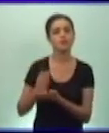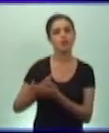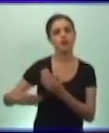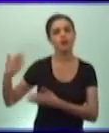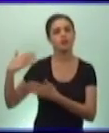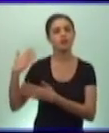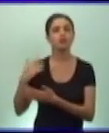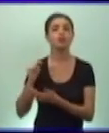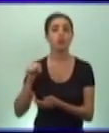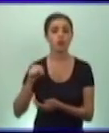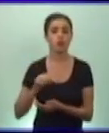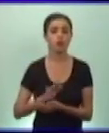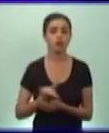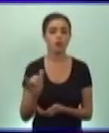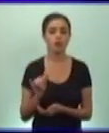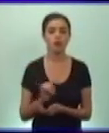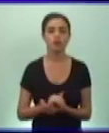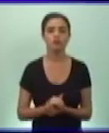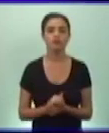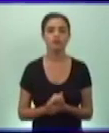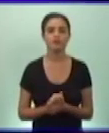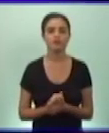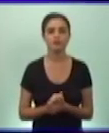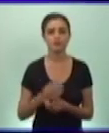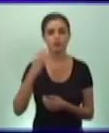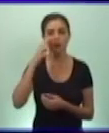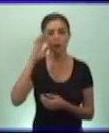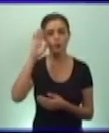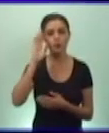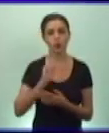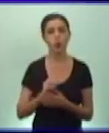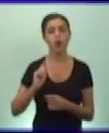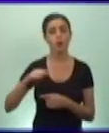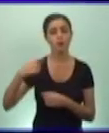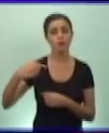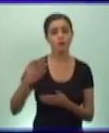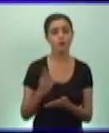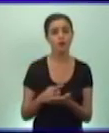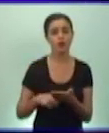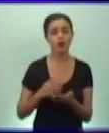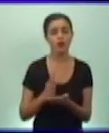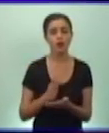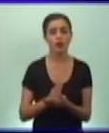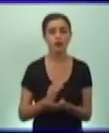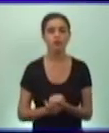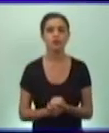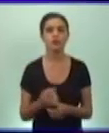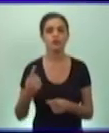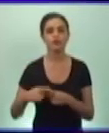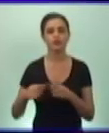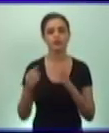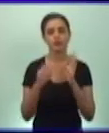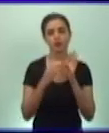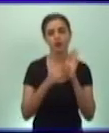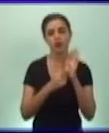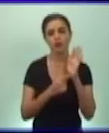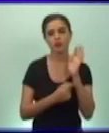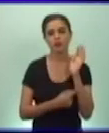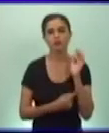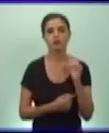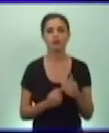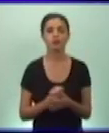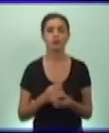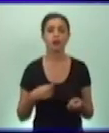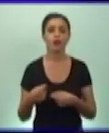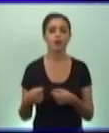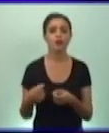sobre la población cubana, pero en próximas clases vamos a ver otros elementos, no solamente de la población, sino de la actividad económica. Estamos hablando de los